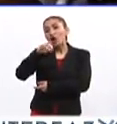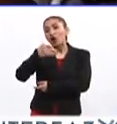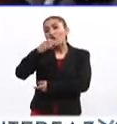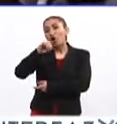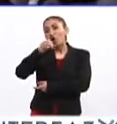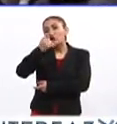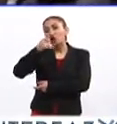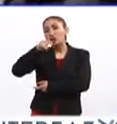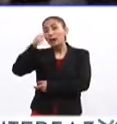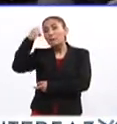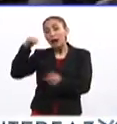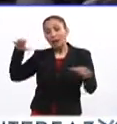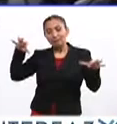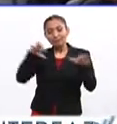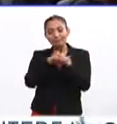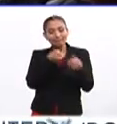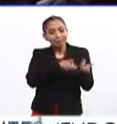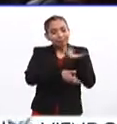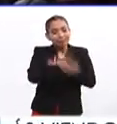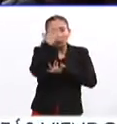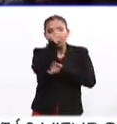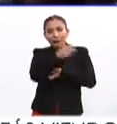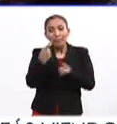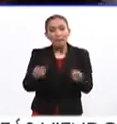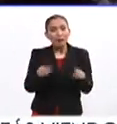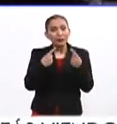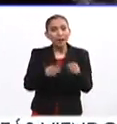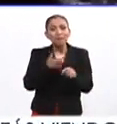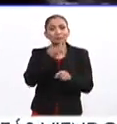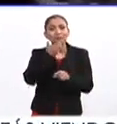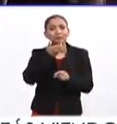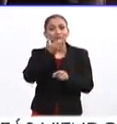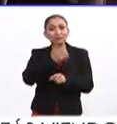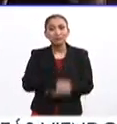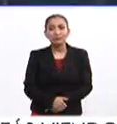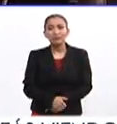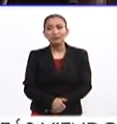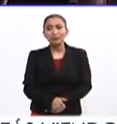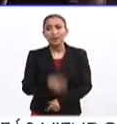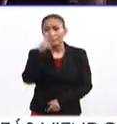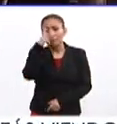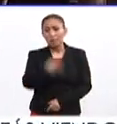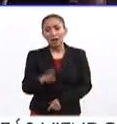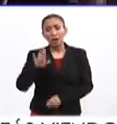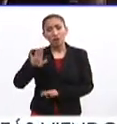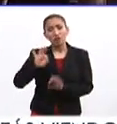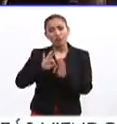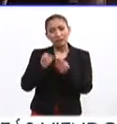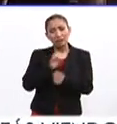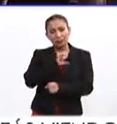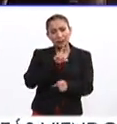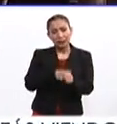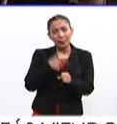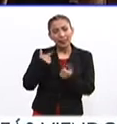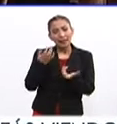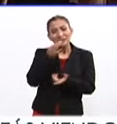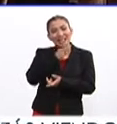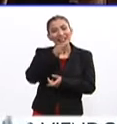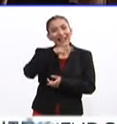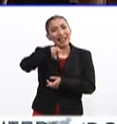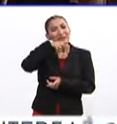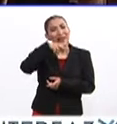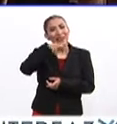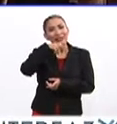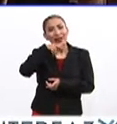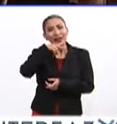el objetivo de plasmar y compartir la belleza de la música tradicional. México tiene una forma muy particular de celebrar la Navidad.